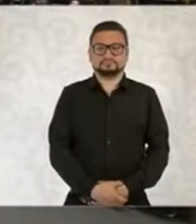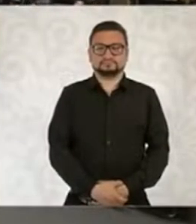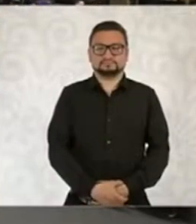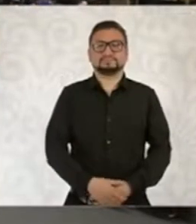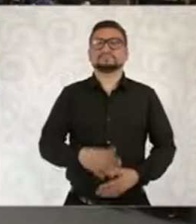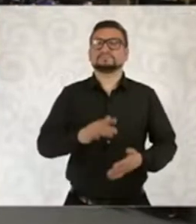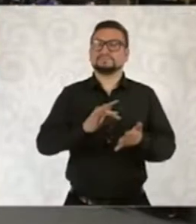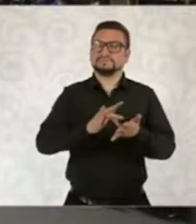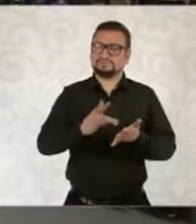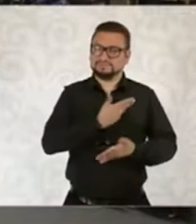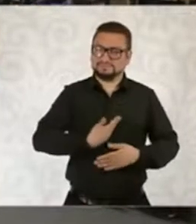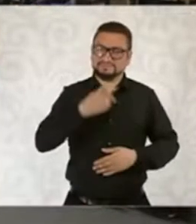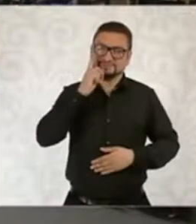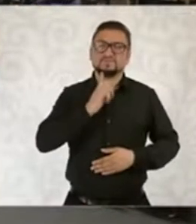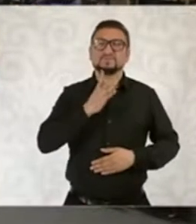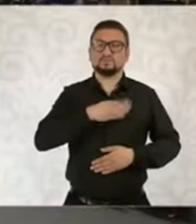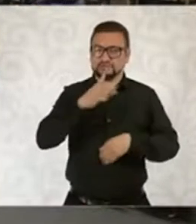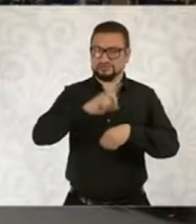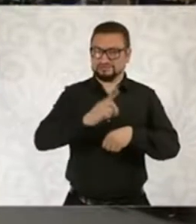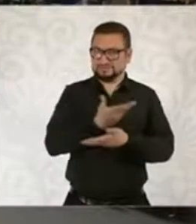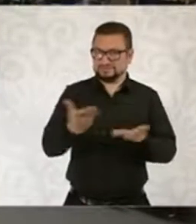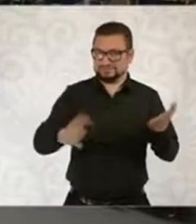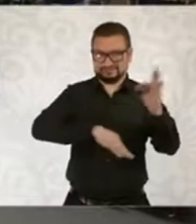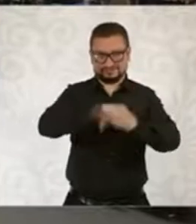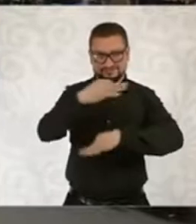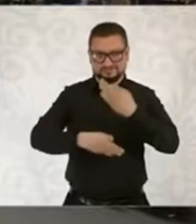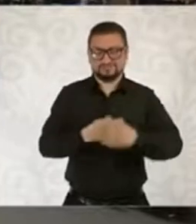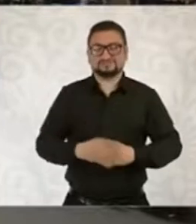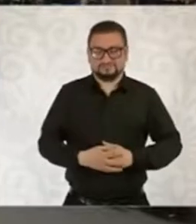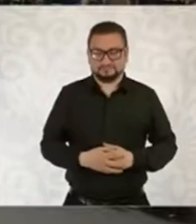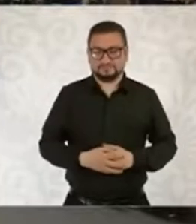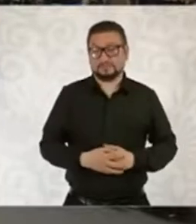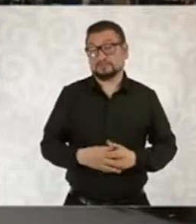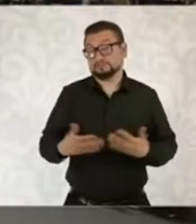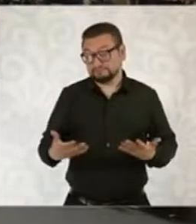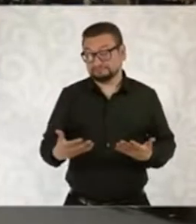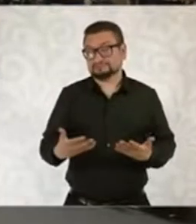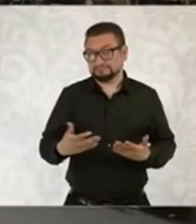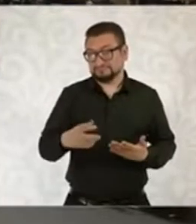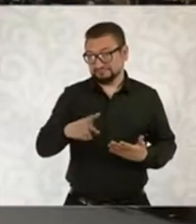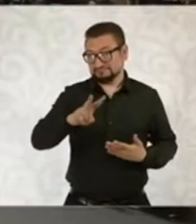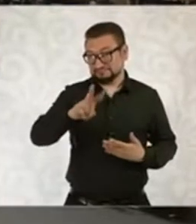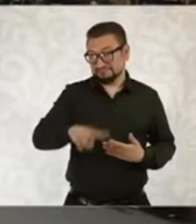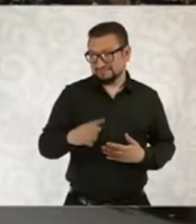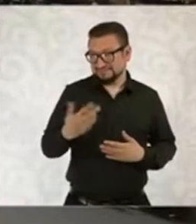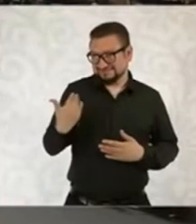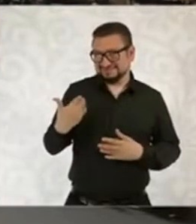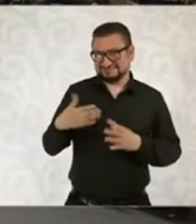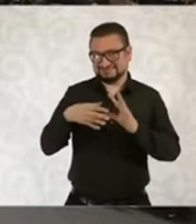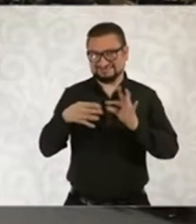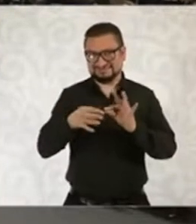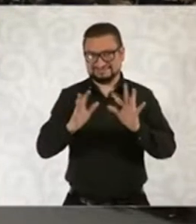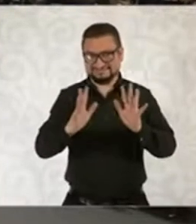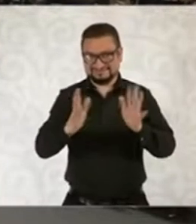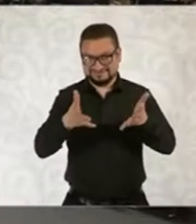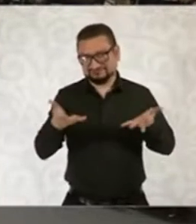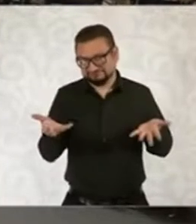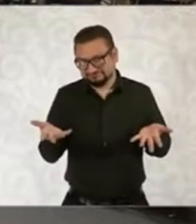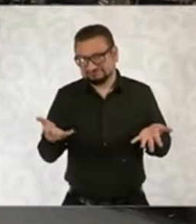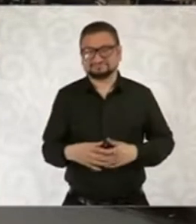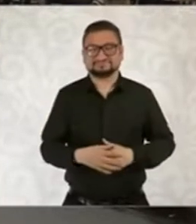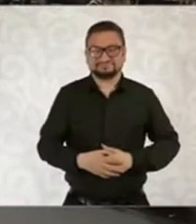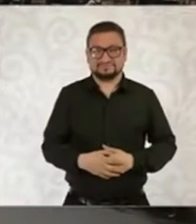Muchas gracias, Presidenta. Muy buenos días a todas y a todos. Y efectivamente, como se ha señalado, pues es